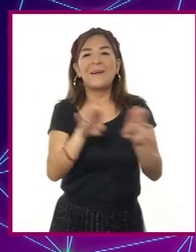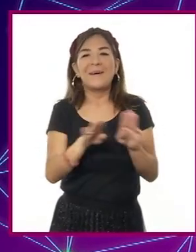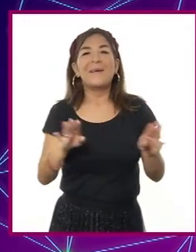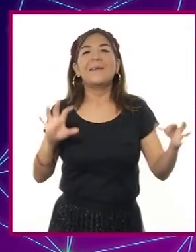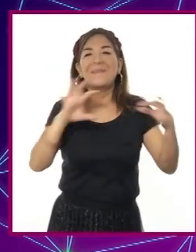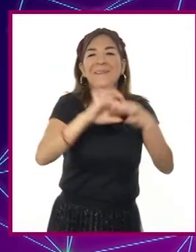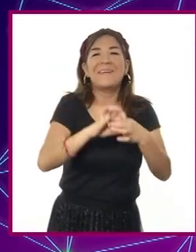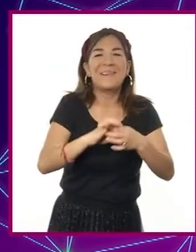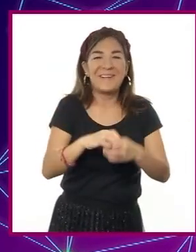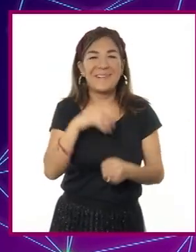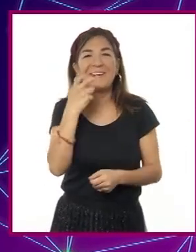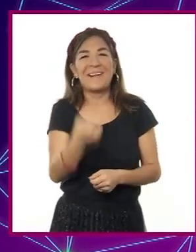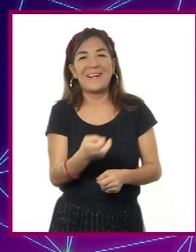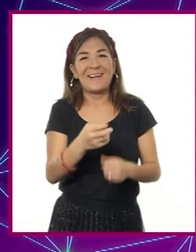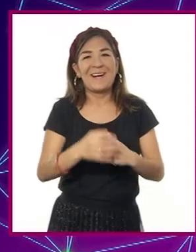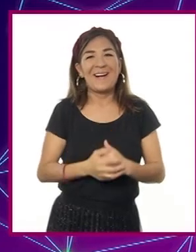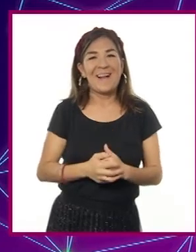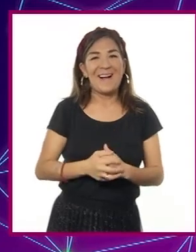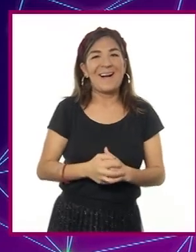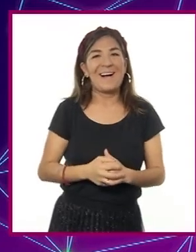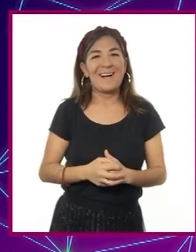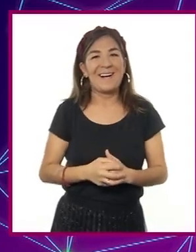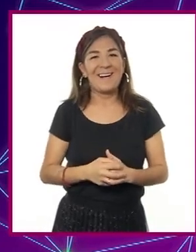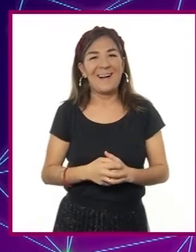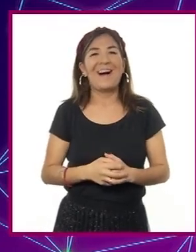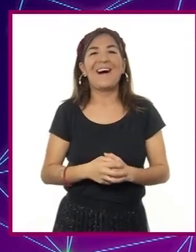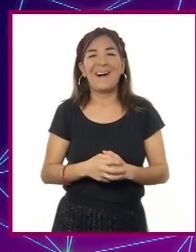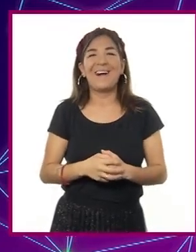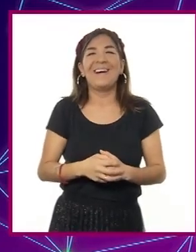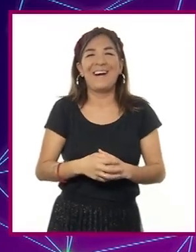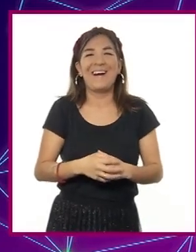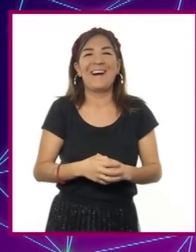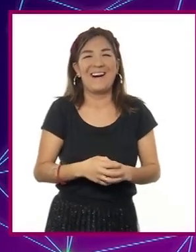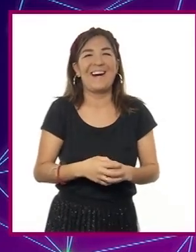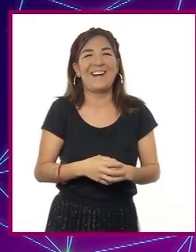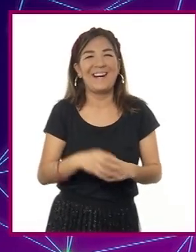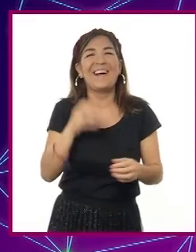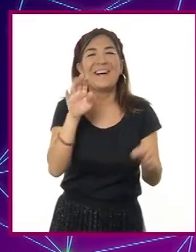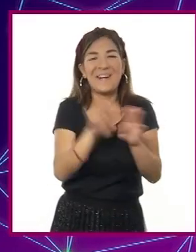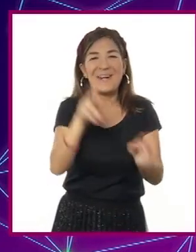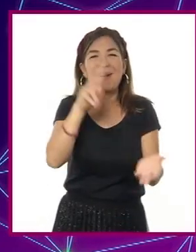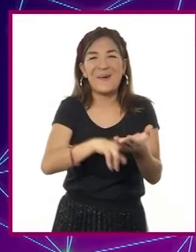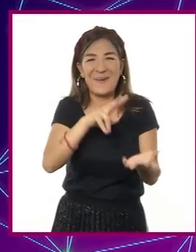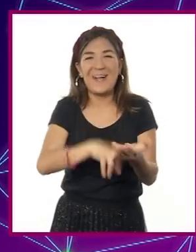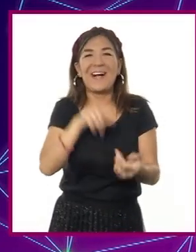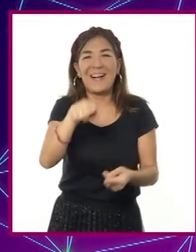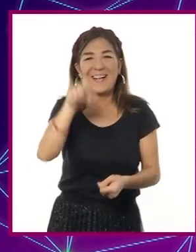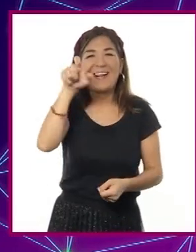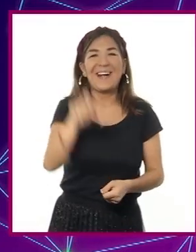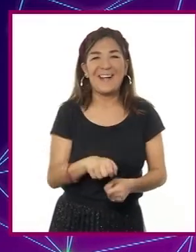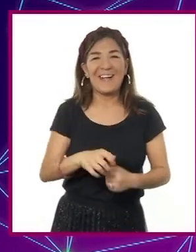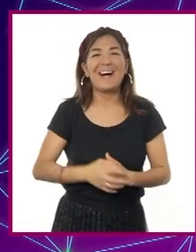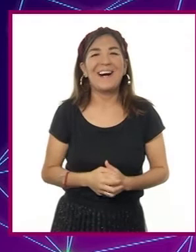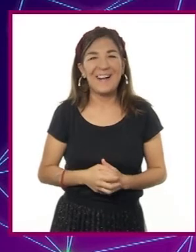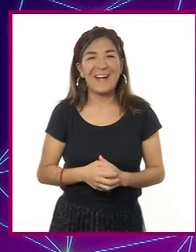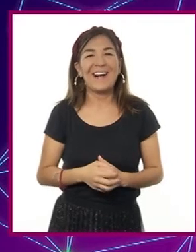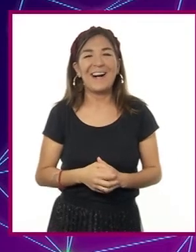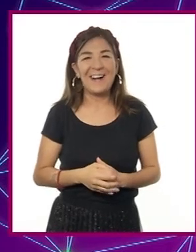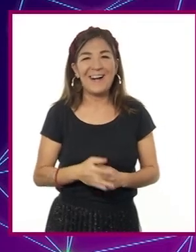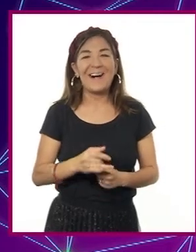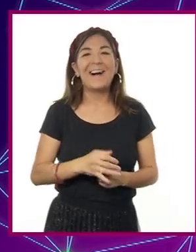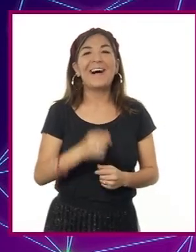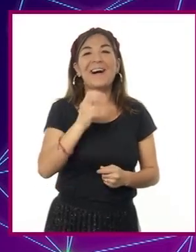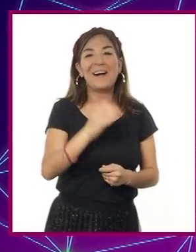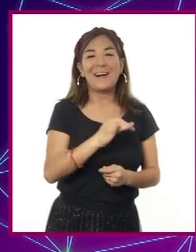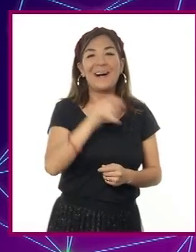menos 22 grados, que es 35 grados. Así, el valor de X es 35 grados,